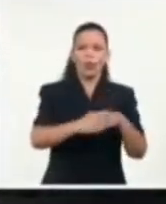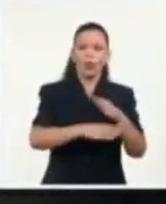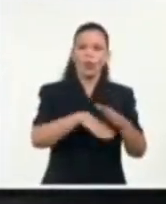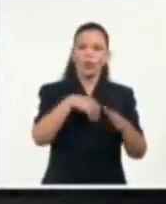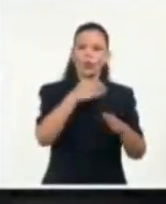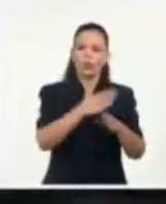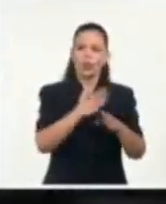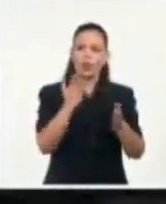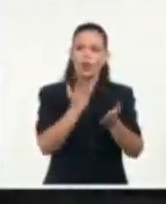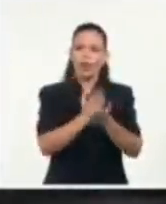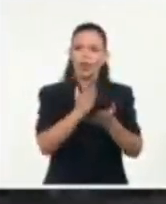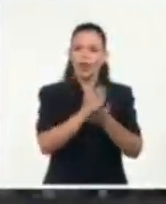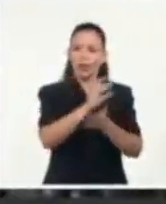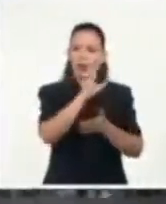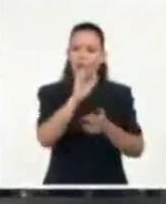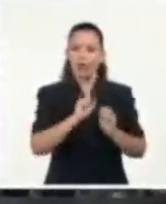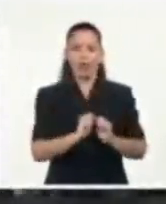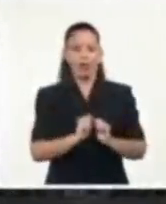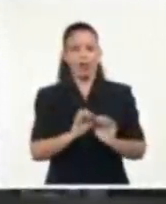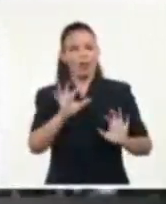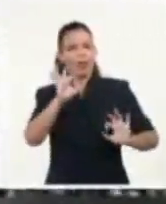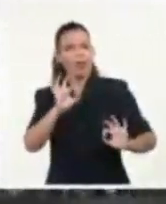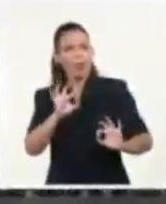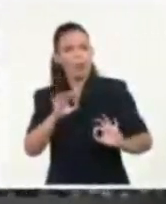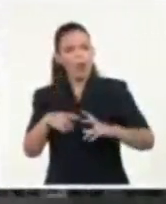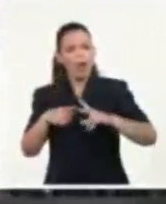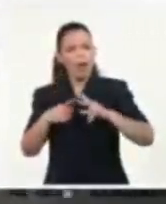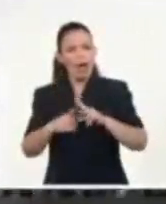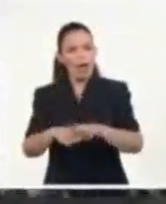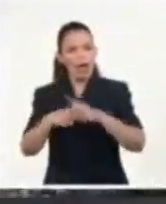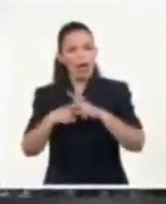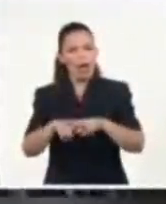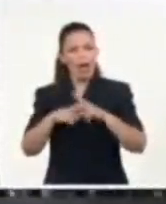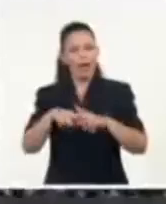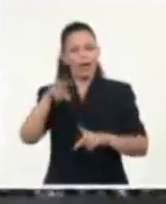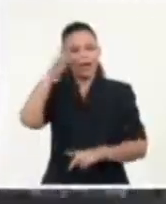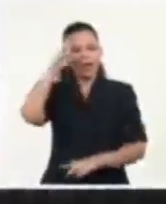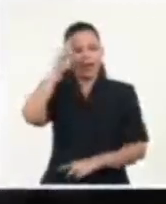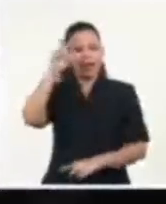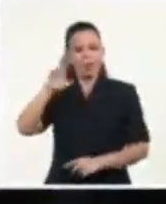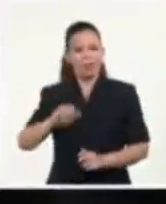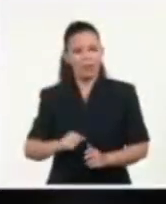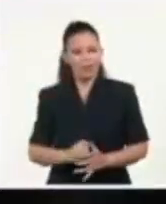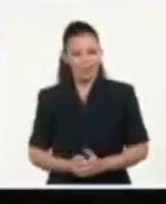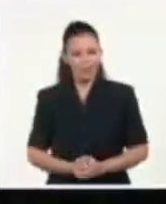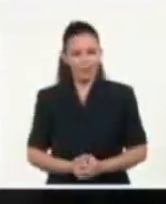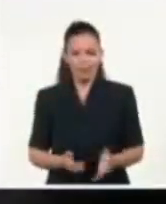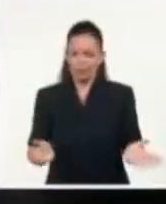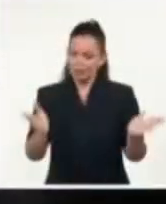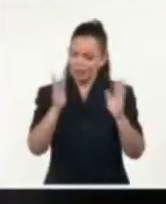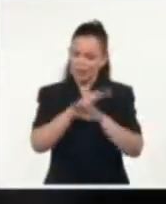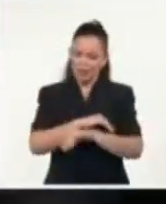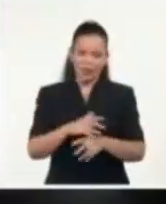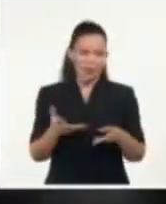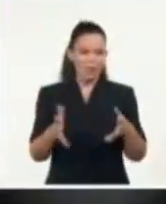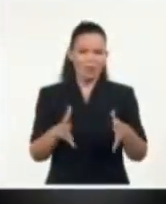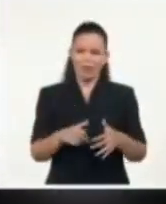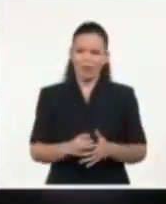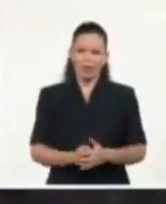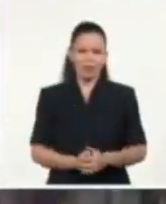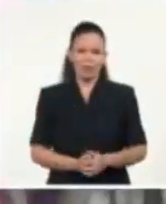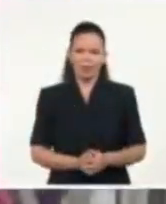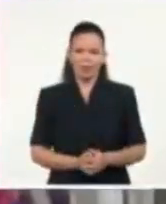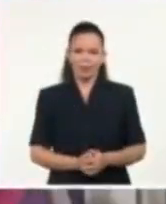siempre al máximo cada día, bajo amenazas, pero sin miedo. Y cada año nuevas batallas por